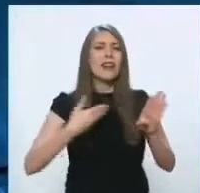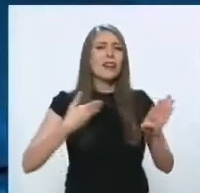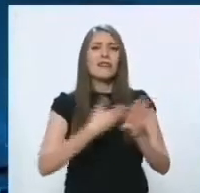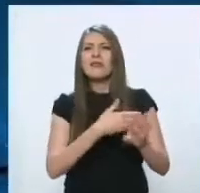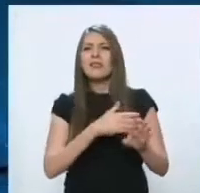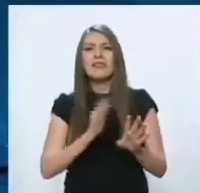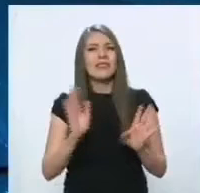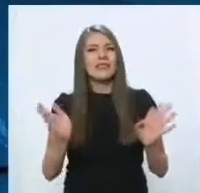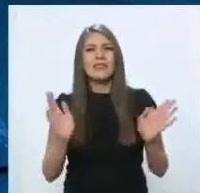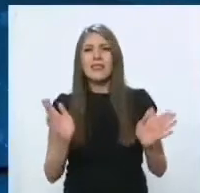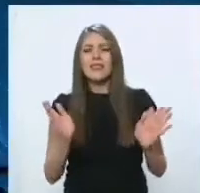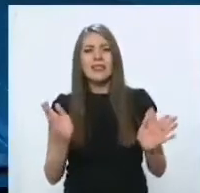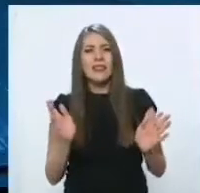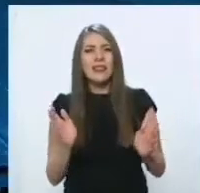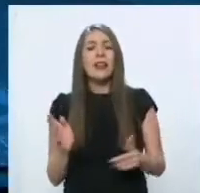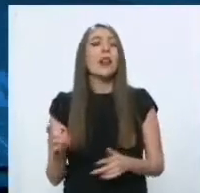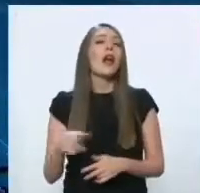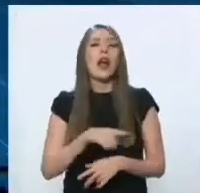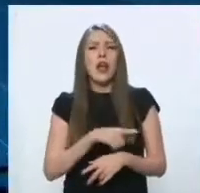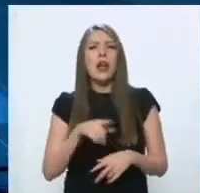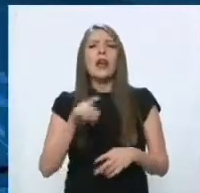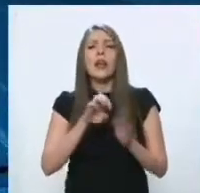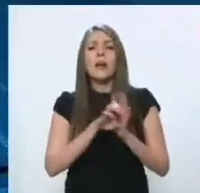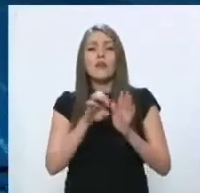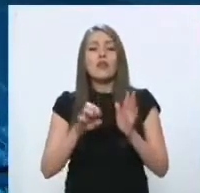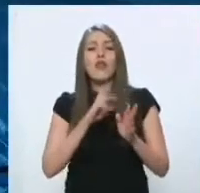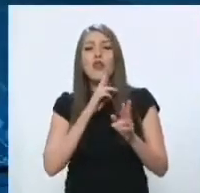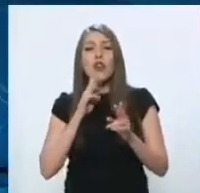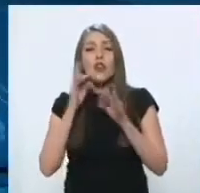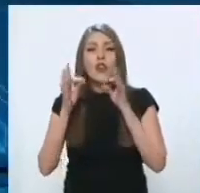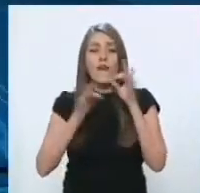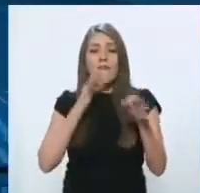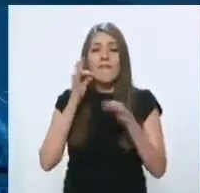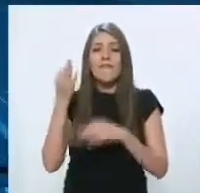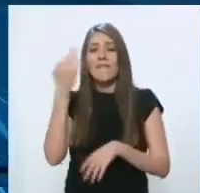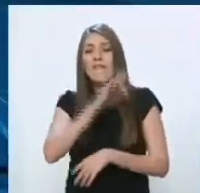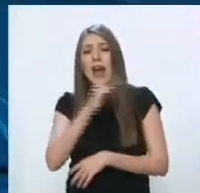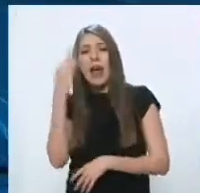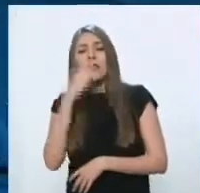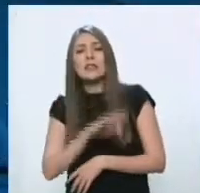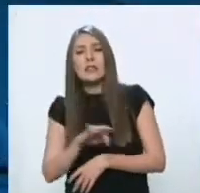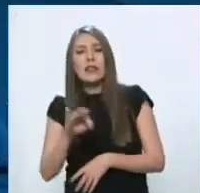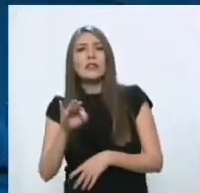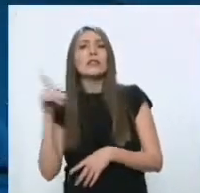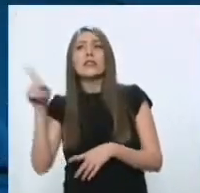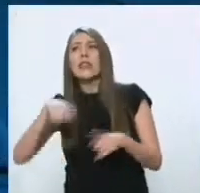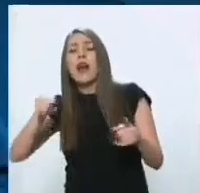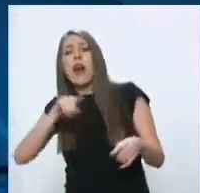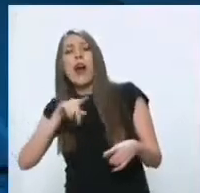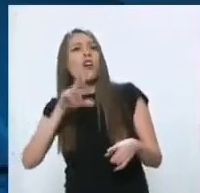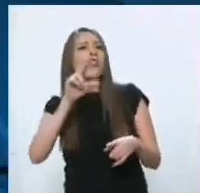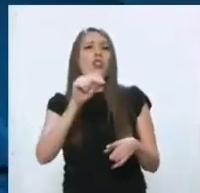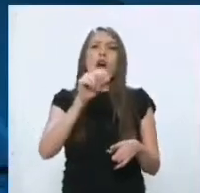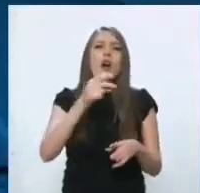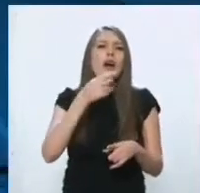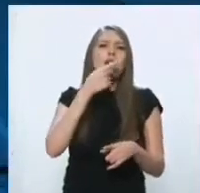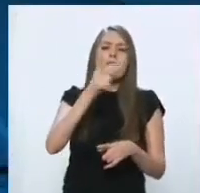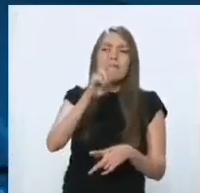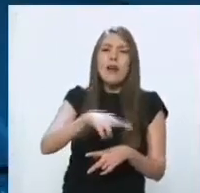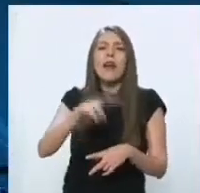una cosa es desmentir las noticias que están dando falsas, las que tergiversan, y otra cosa muy diferente es